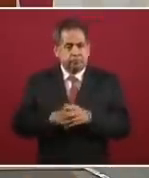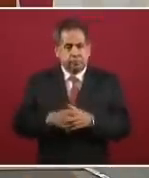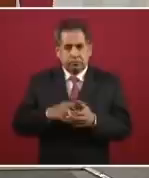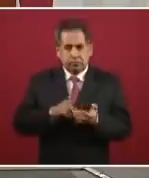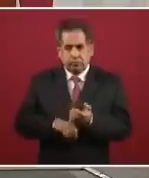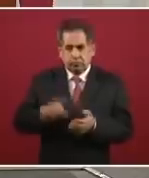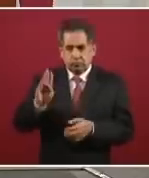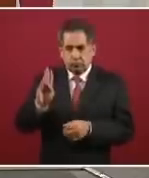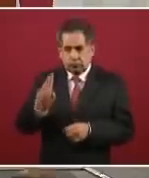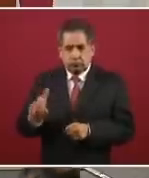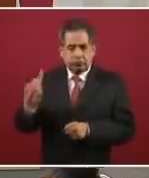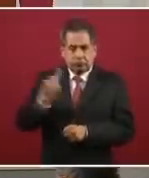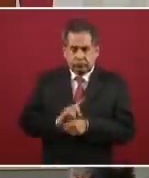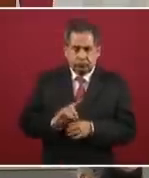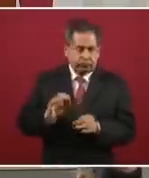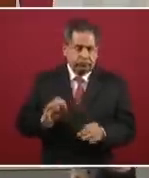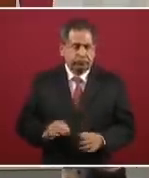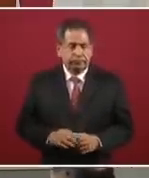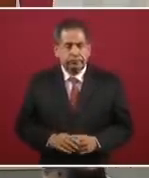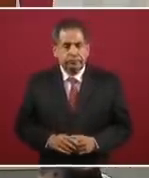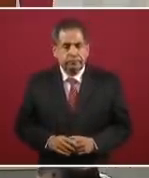días.